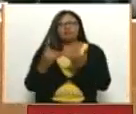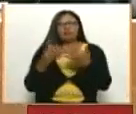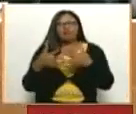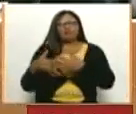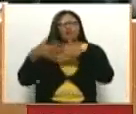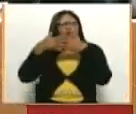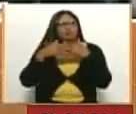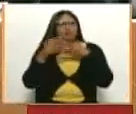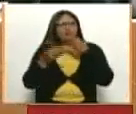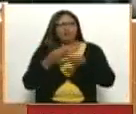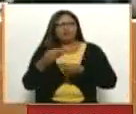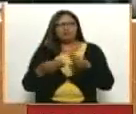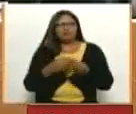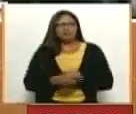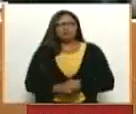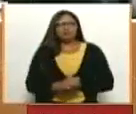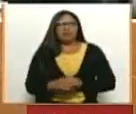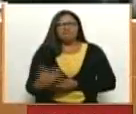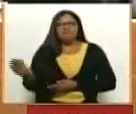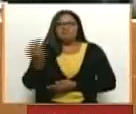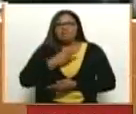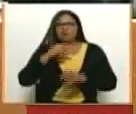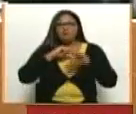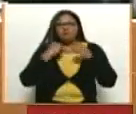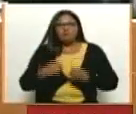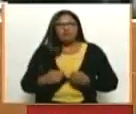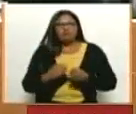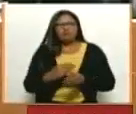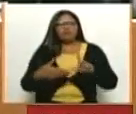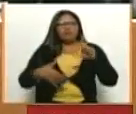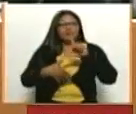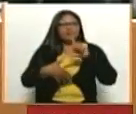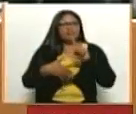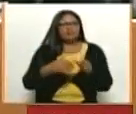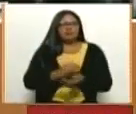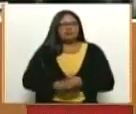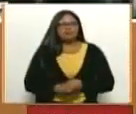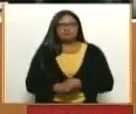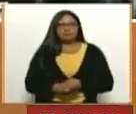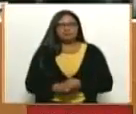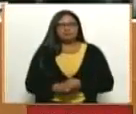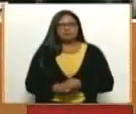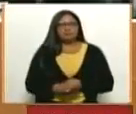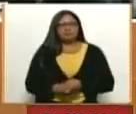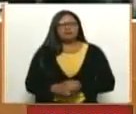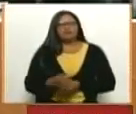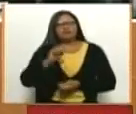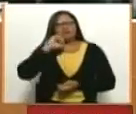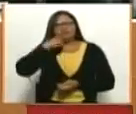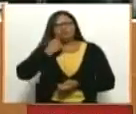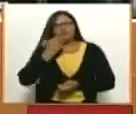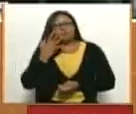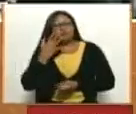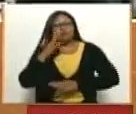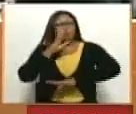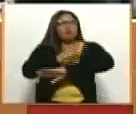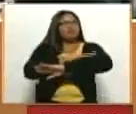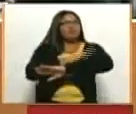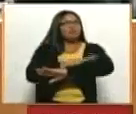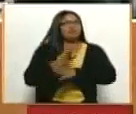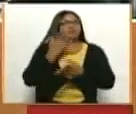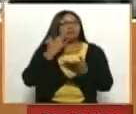Unidos, ha afectado mucho a América Latina, ¿no? Rusia se comportó, por decir